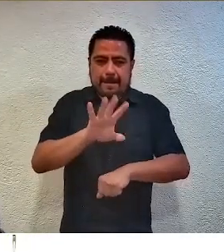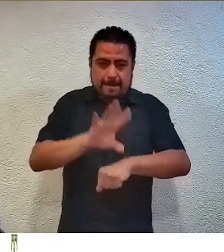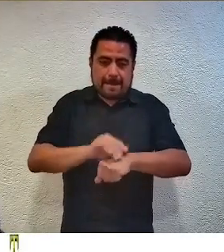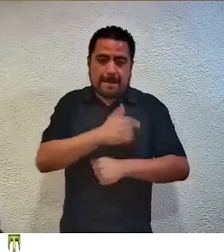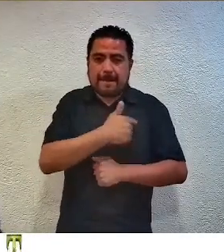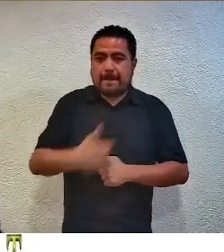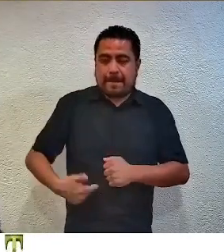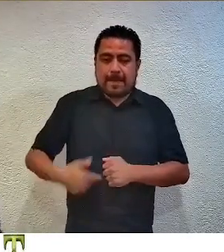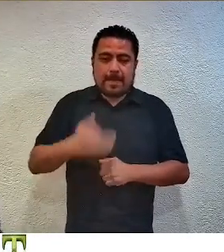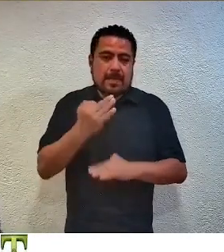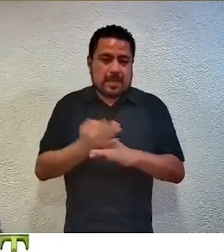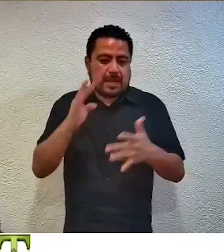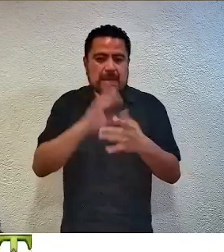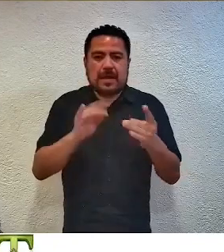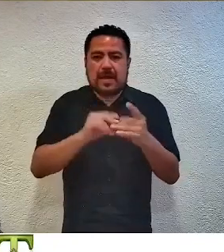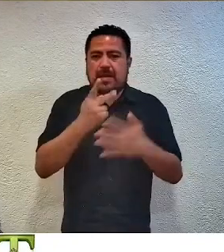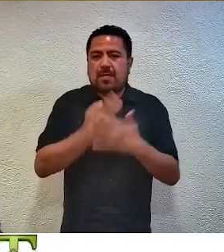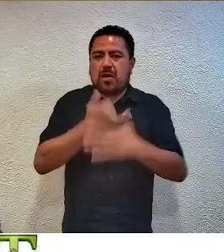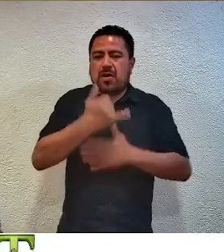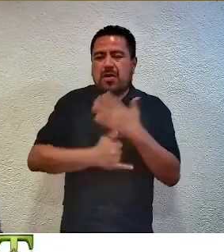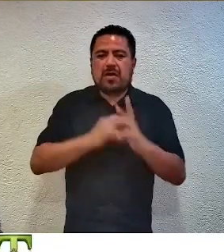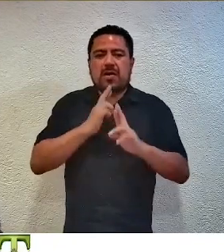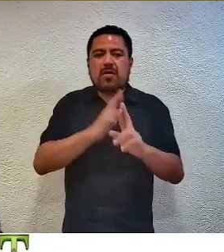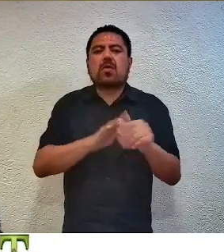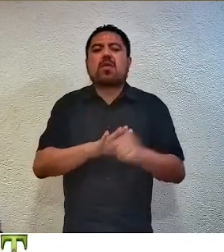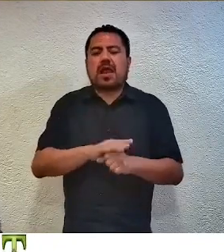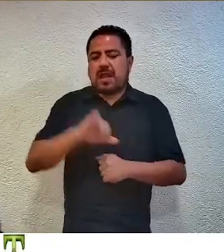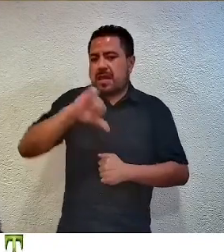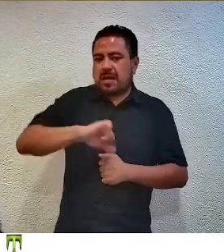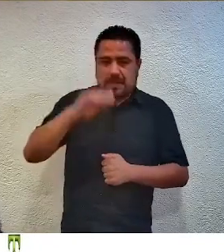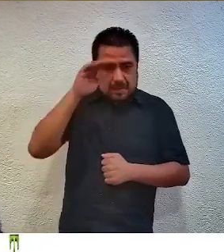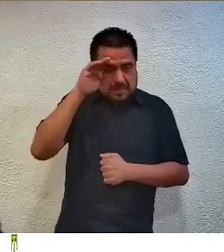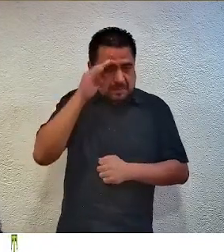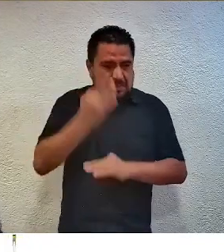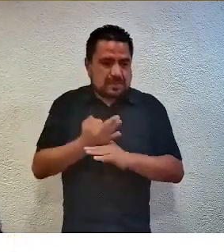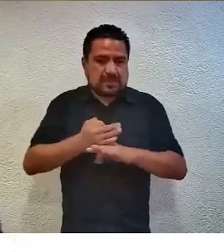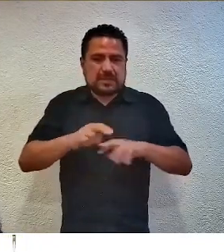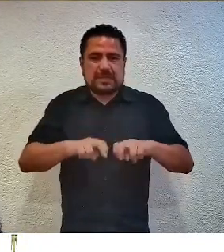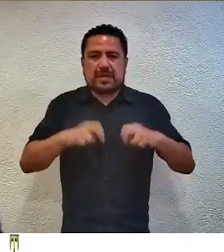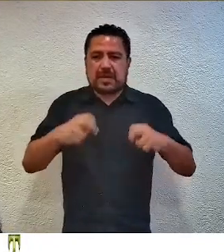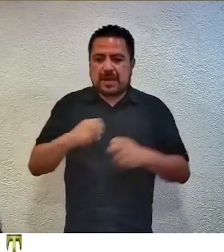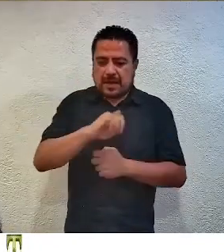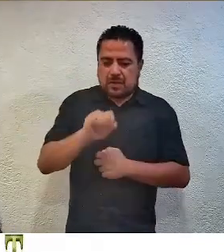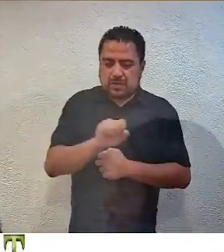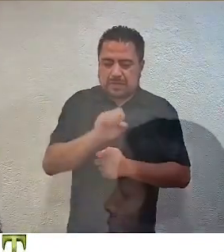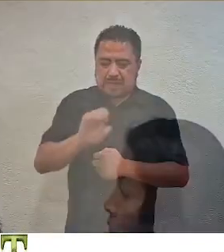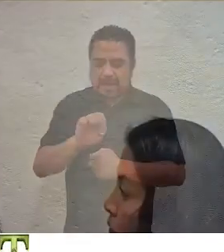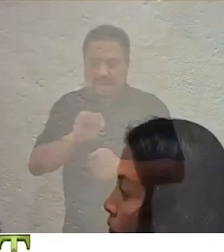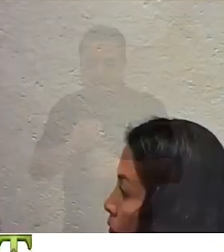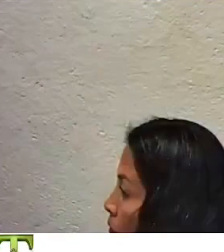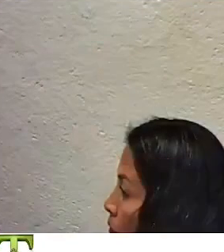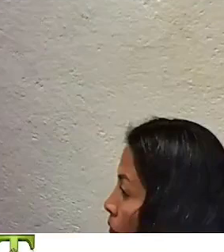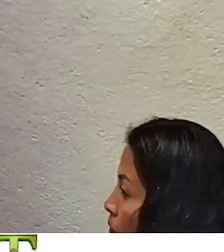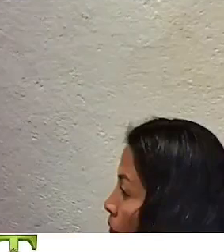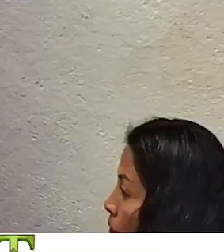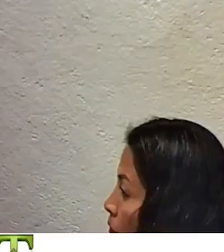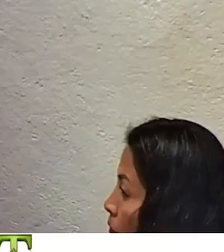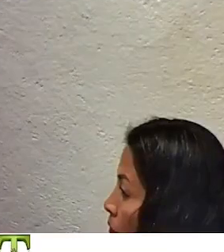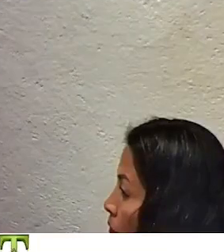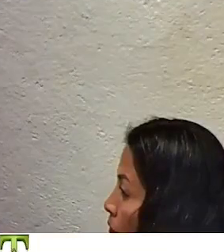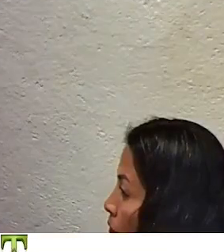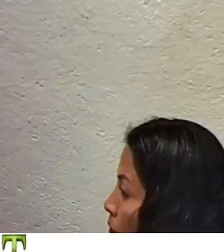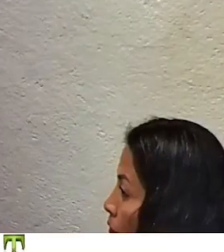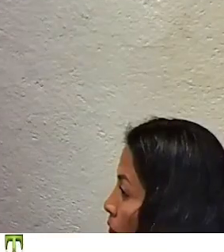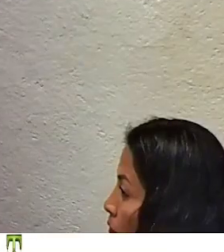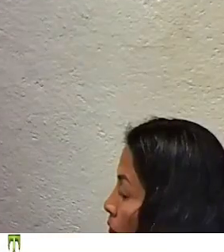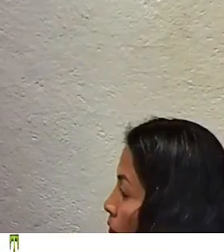presidenta, me permito dar cuenta del proyecto de resolución que somete a consideración de este pleno el magistrado José Inés Betancur Salgado, relativo a los recursos de